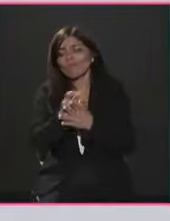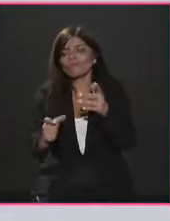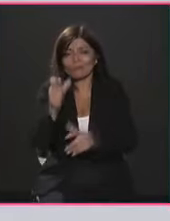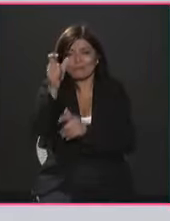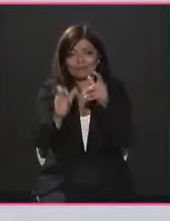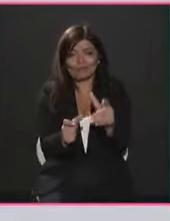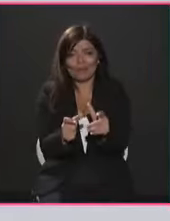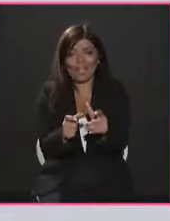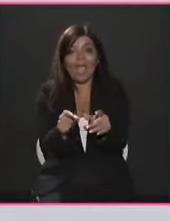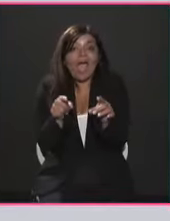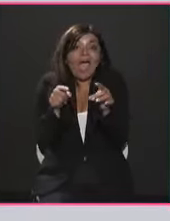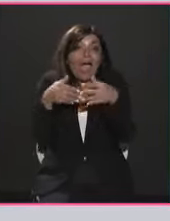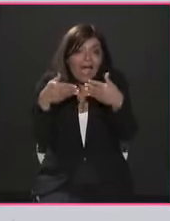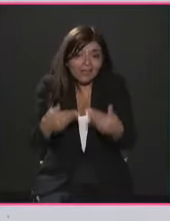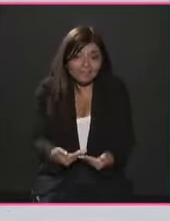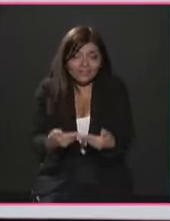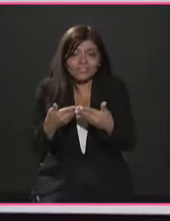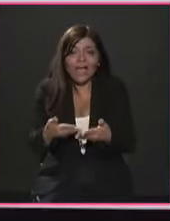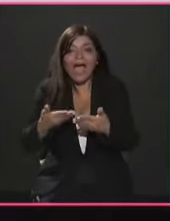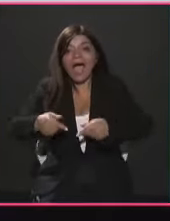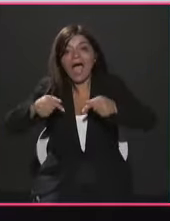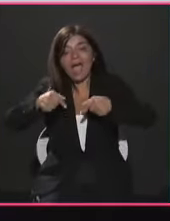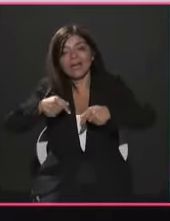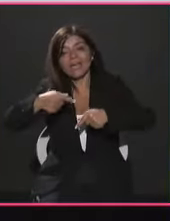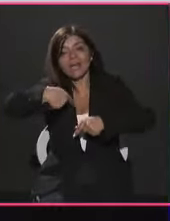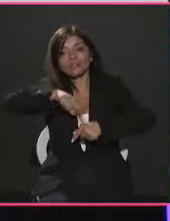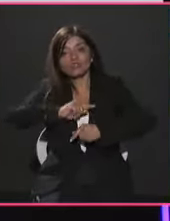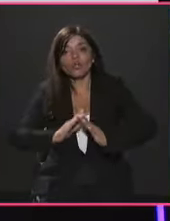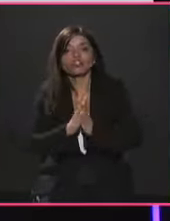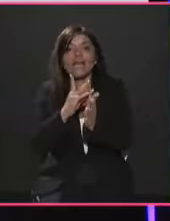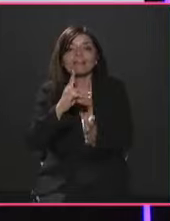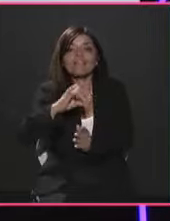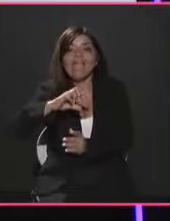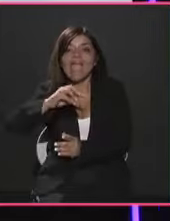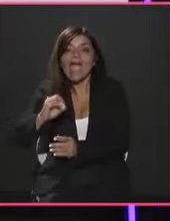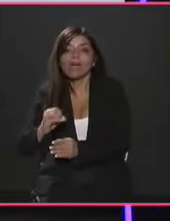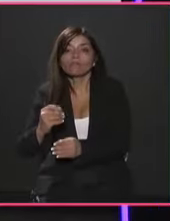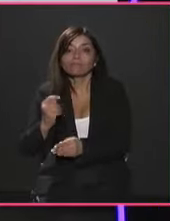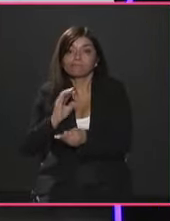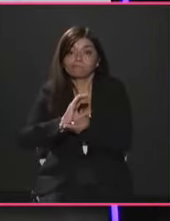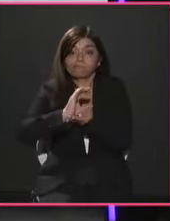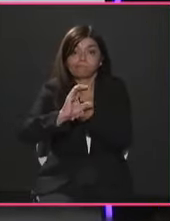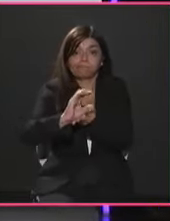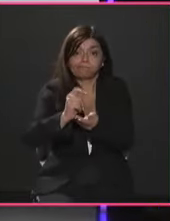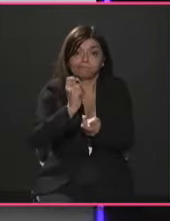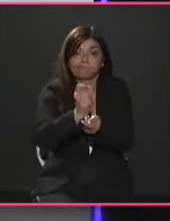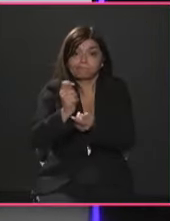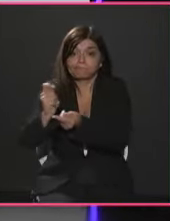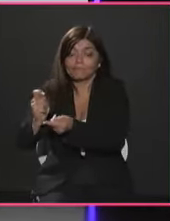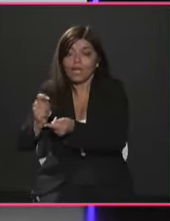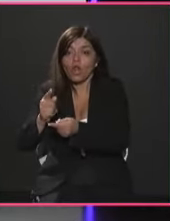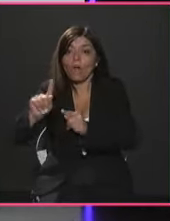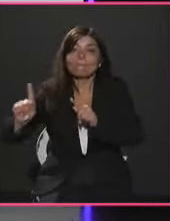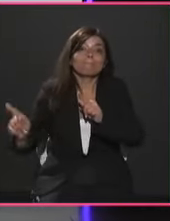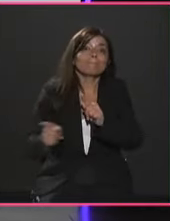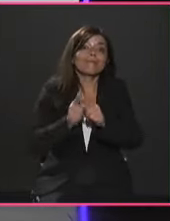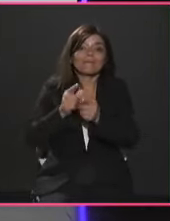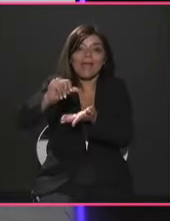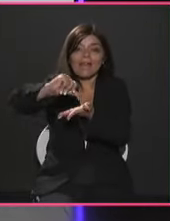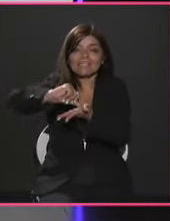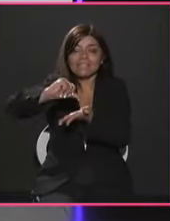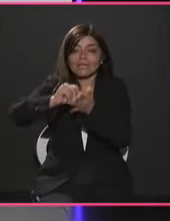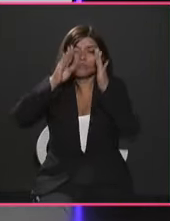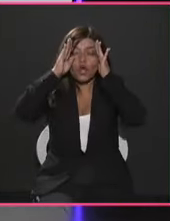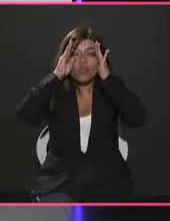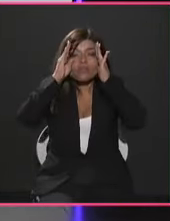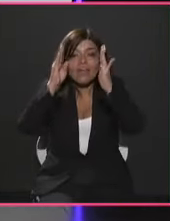ellos De hecho acá nosotros en San Diego nos dieron financiamiento y nos volvimos el primer centro